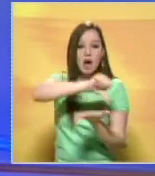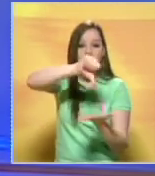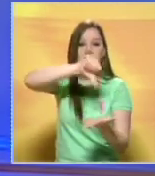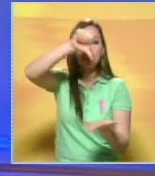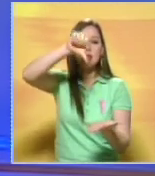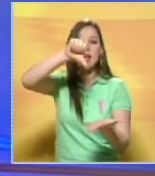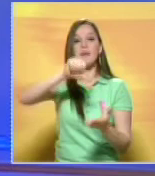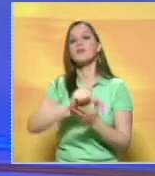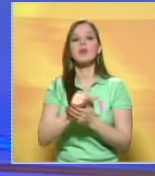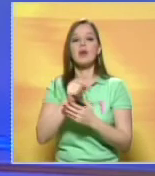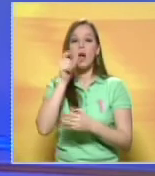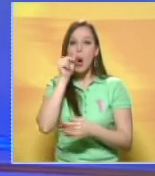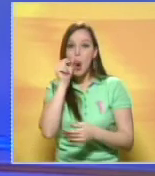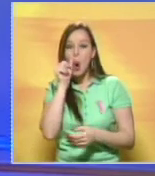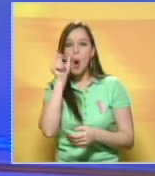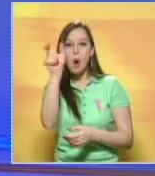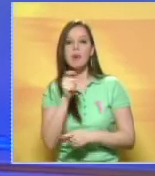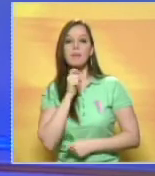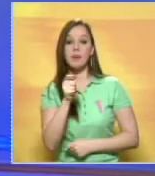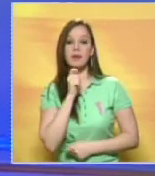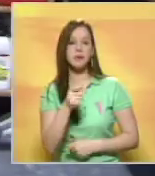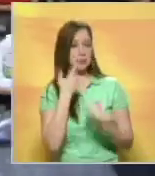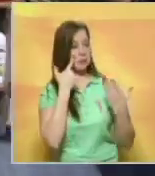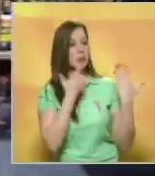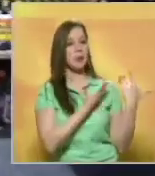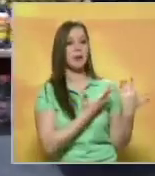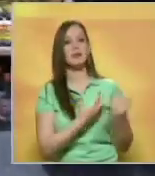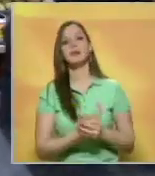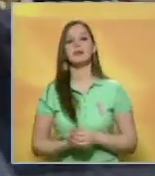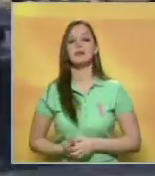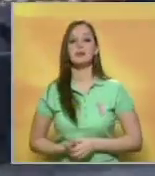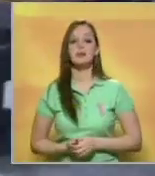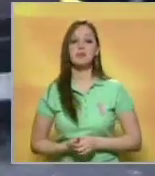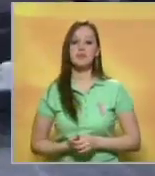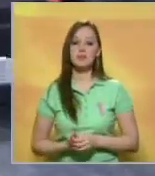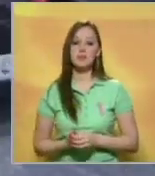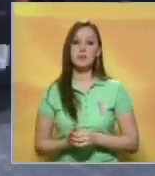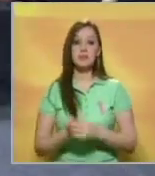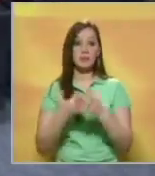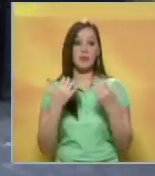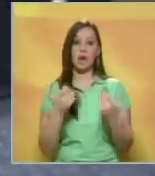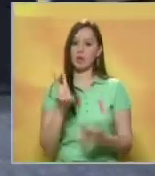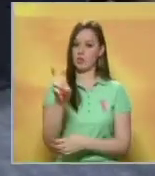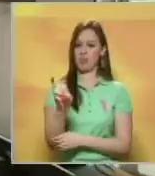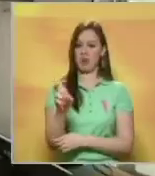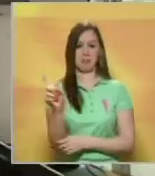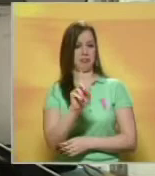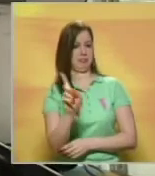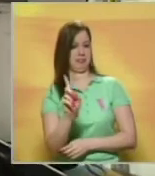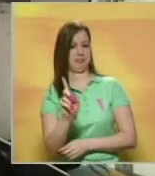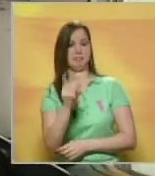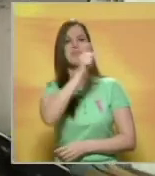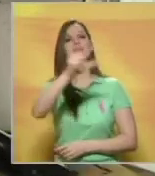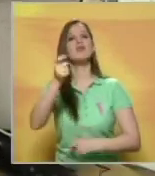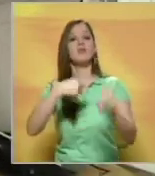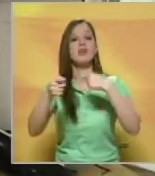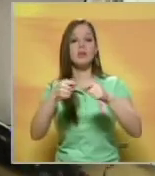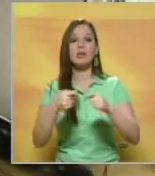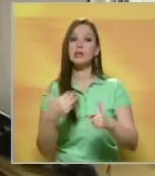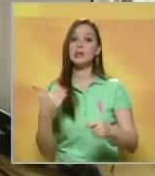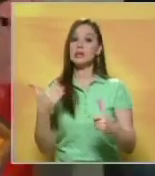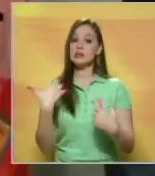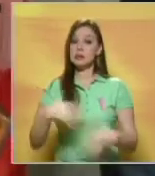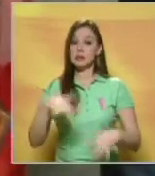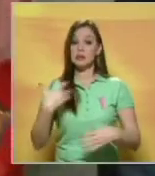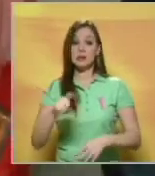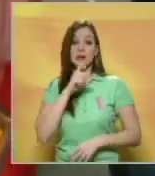Leonardo Nava pulsó la opinión de algunas personas y nos trae el reporte. Aunque la situación no es nueva, comerciantes señalan que se ha agudizado en los